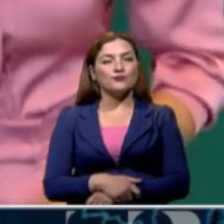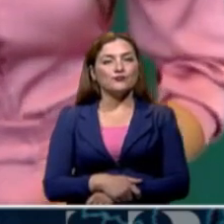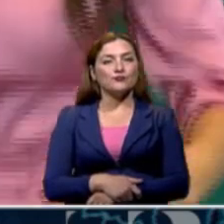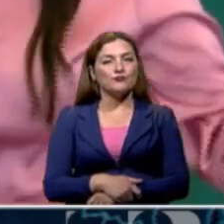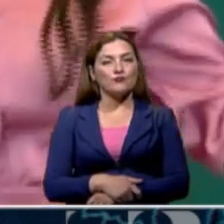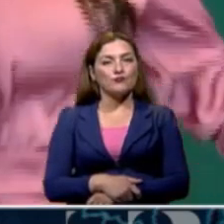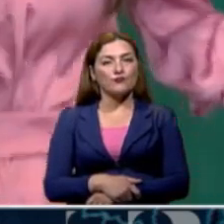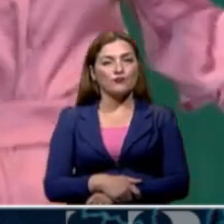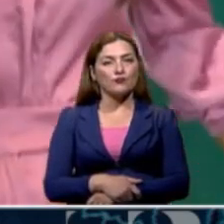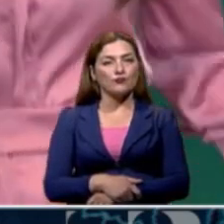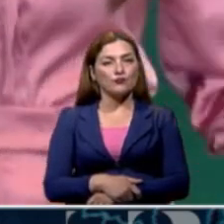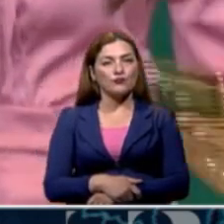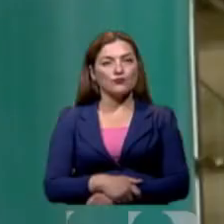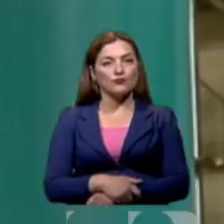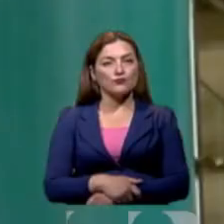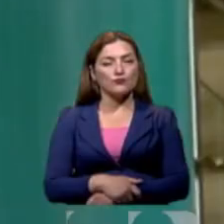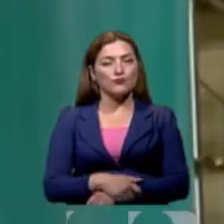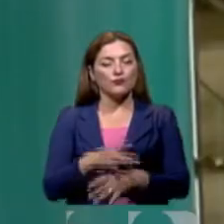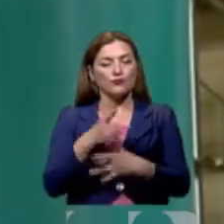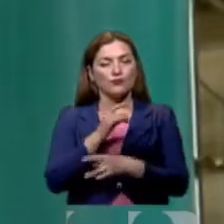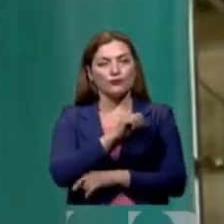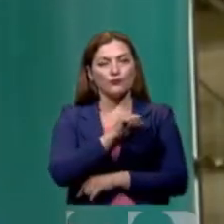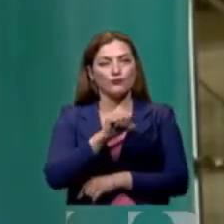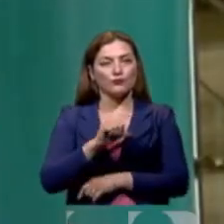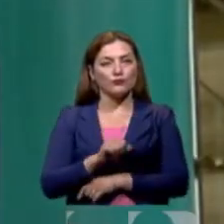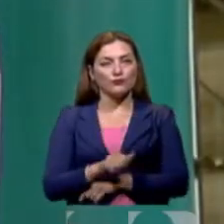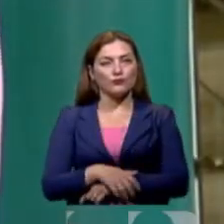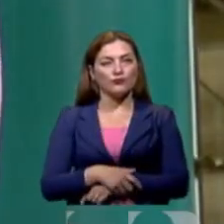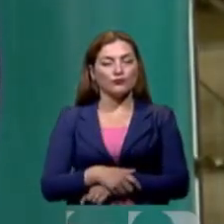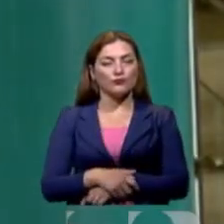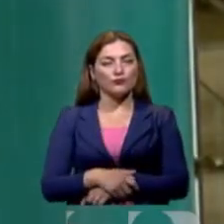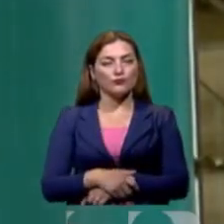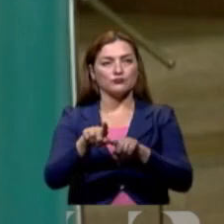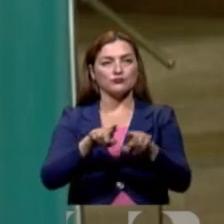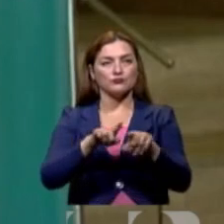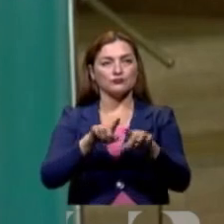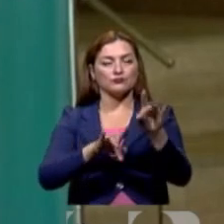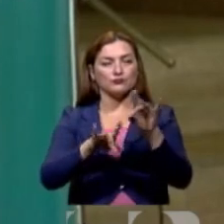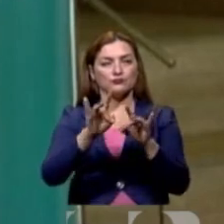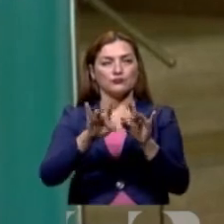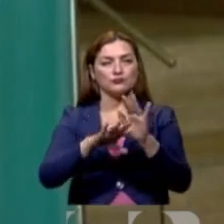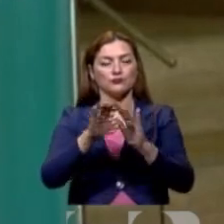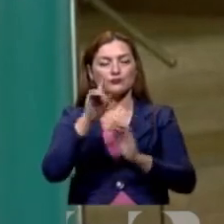obras públicas ejecuta varias acciones para evitar que esta situación se repita.